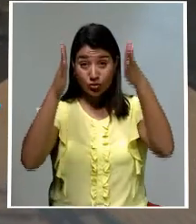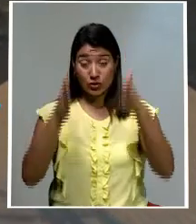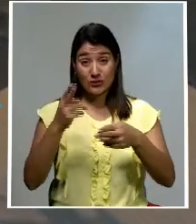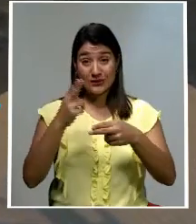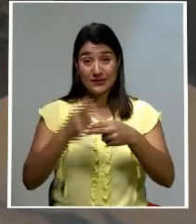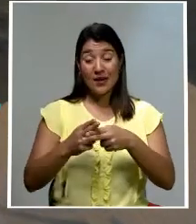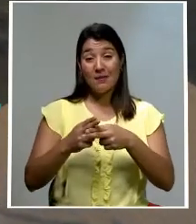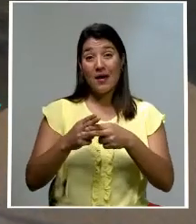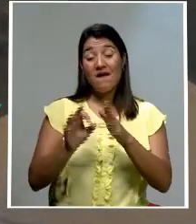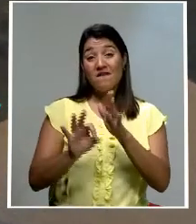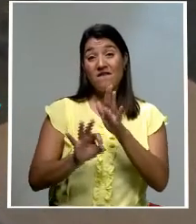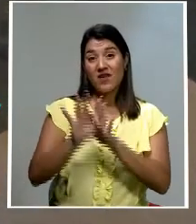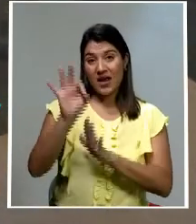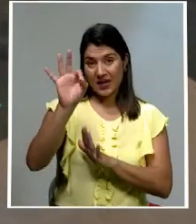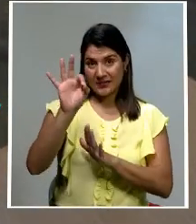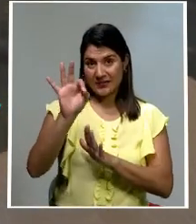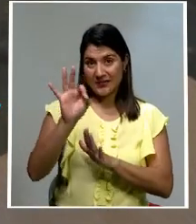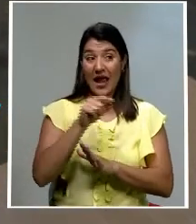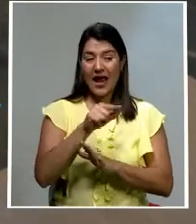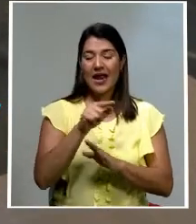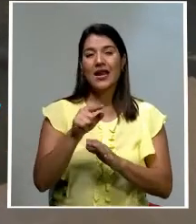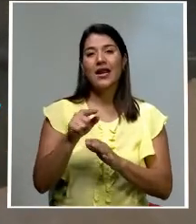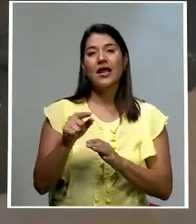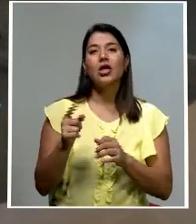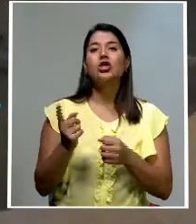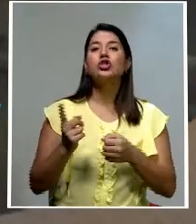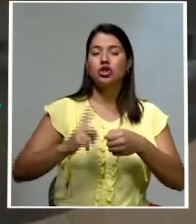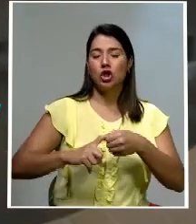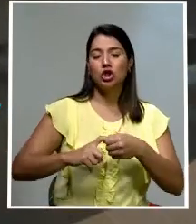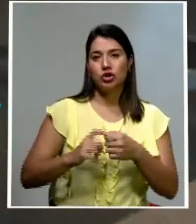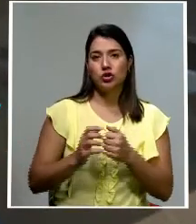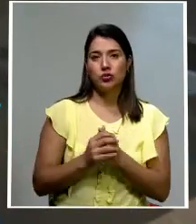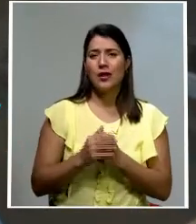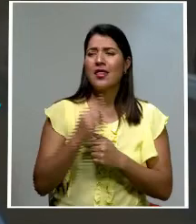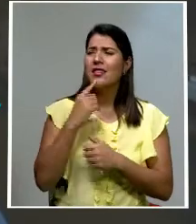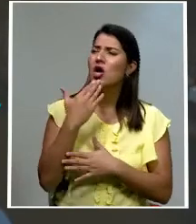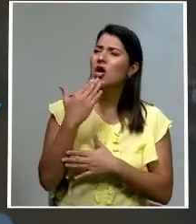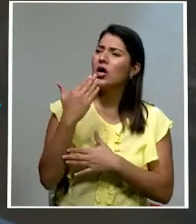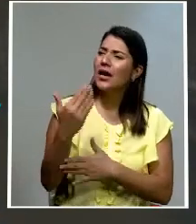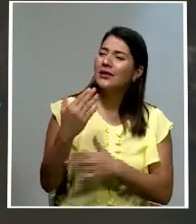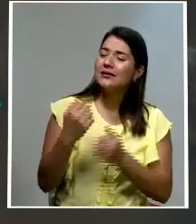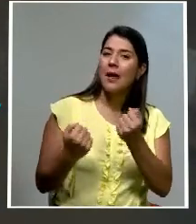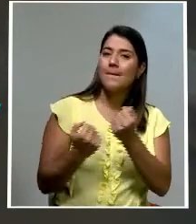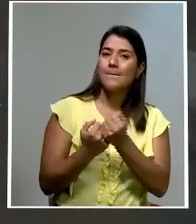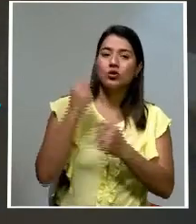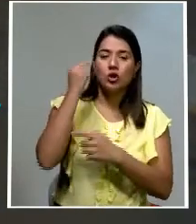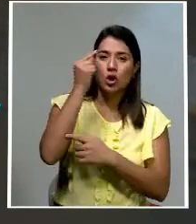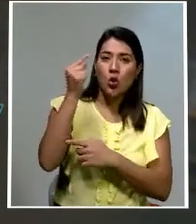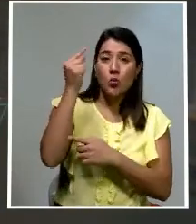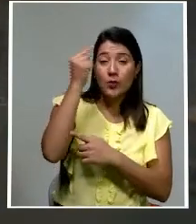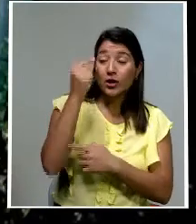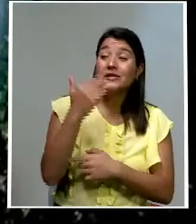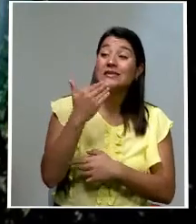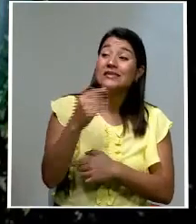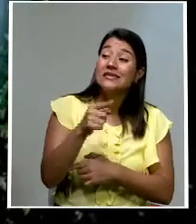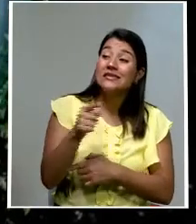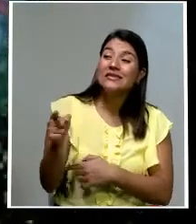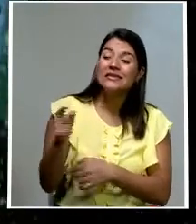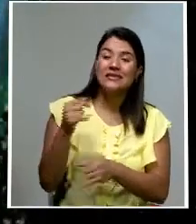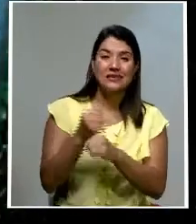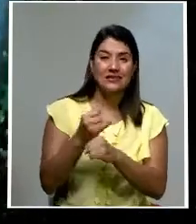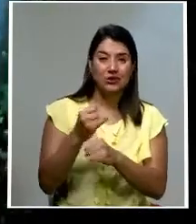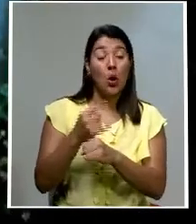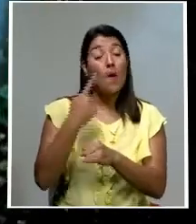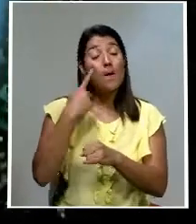socio comercial de Leolips en Costa Rica, quien agradeció el apoyo del gobierno y de las distintas instituciones para hacer que esto sea una